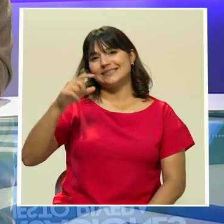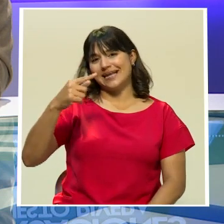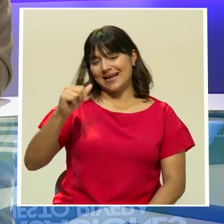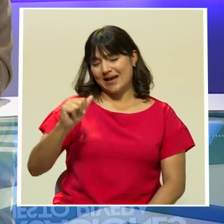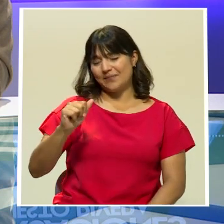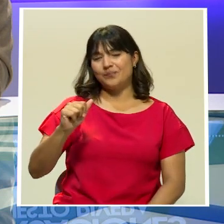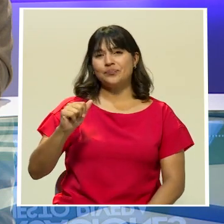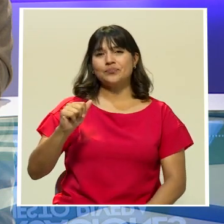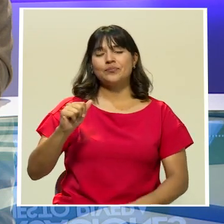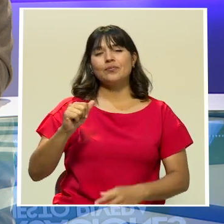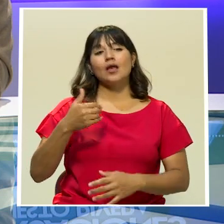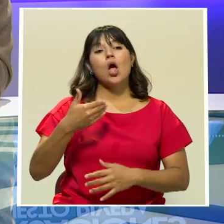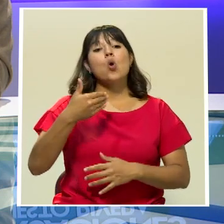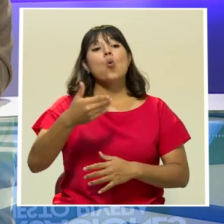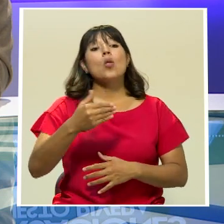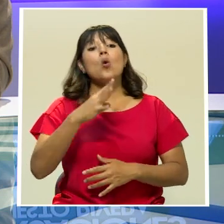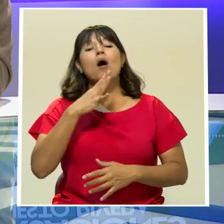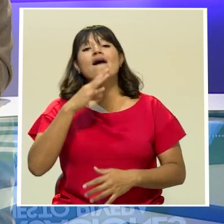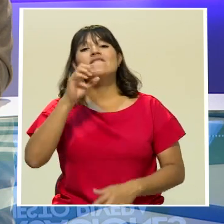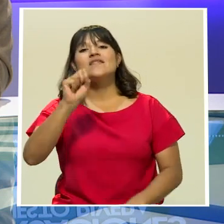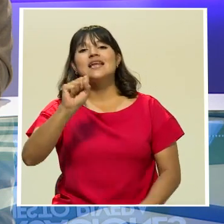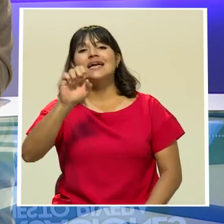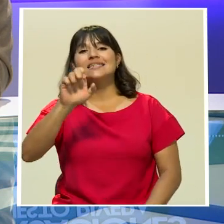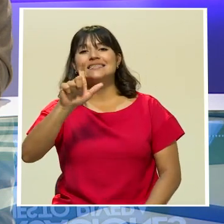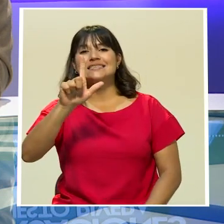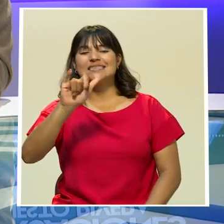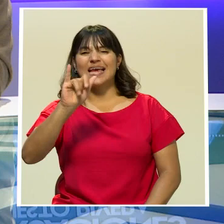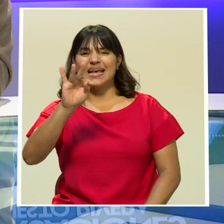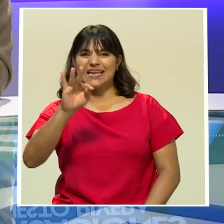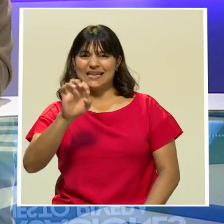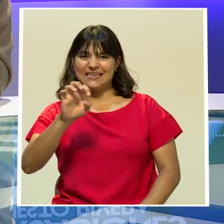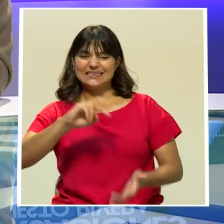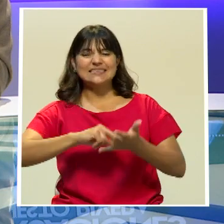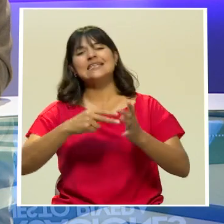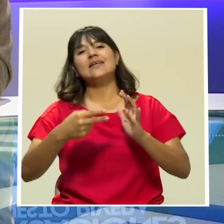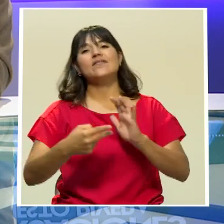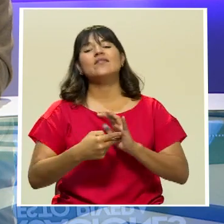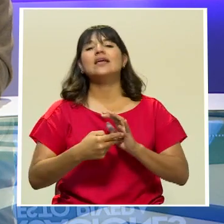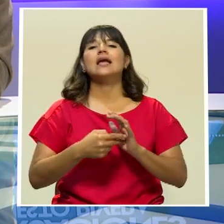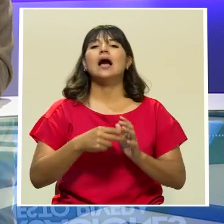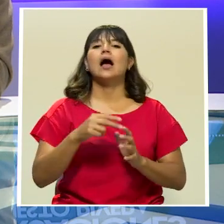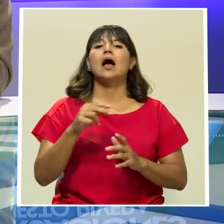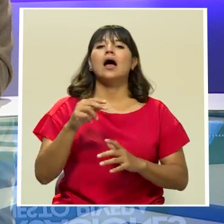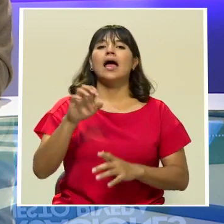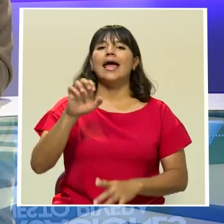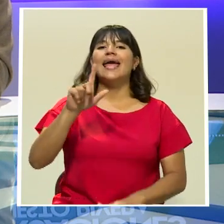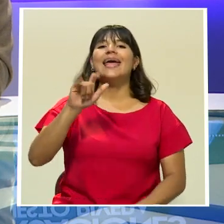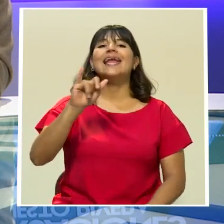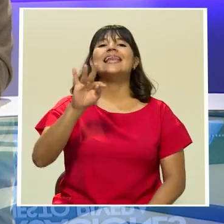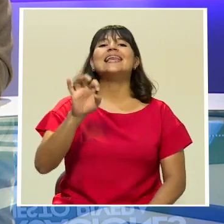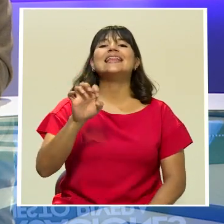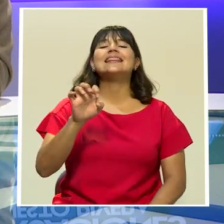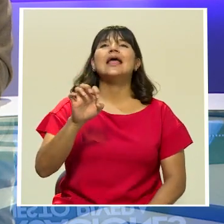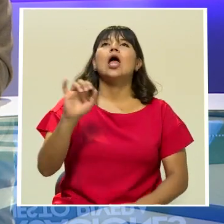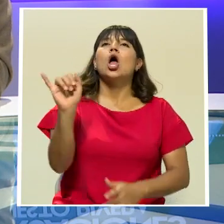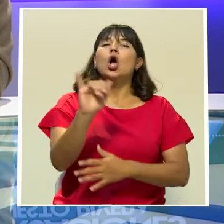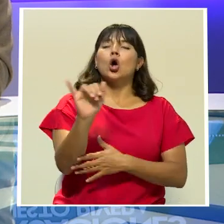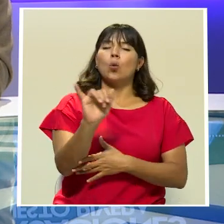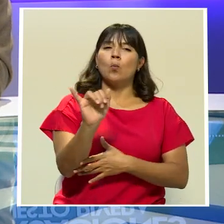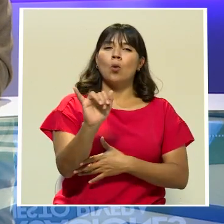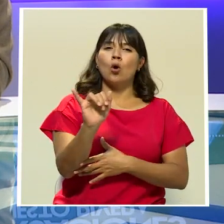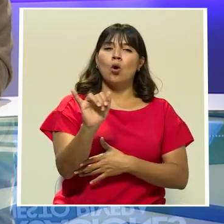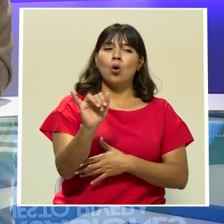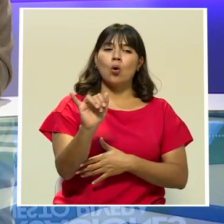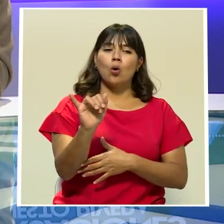habla de las élites en el sentido de los privilegios, de los ricos versus los pobres, o ¿en qué